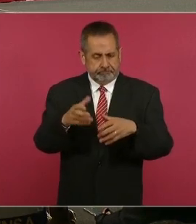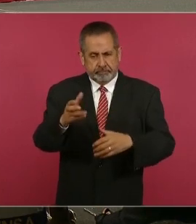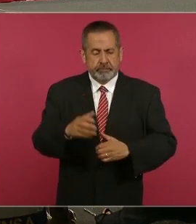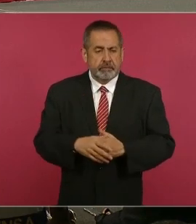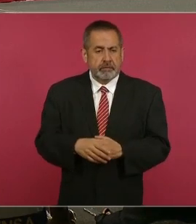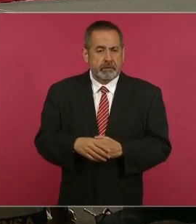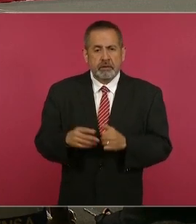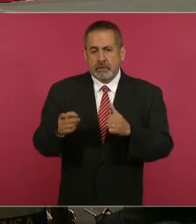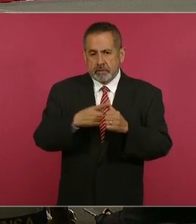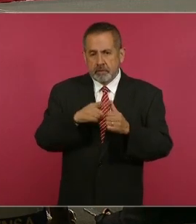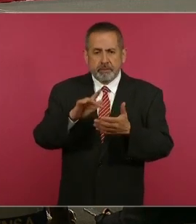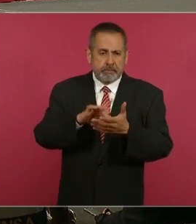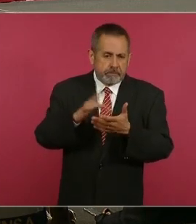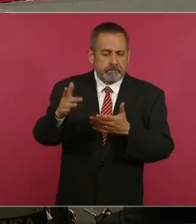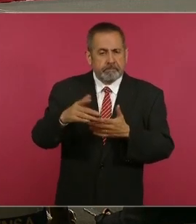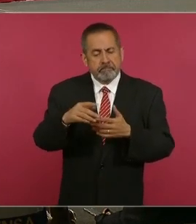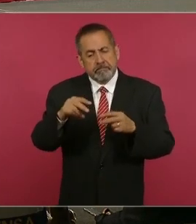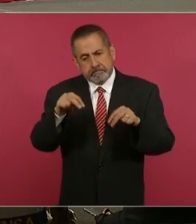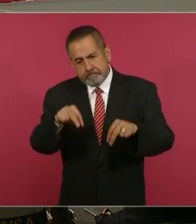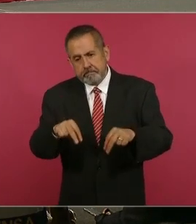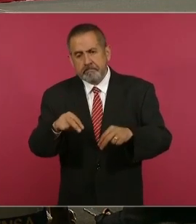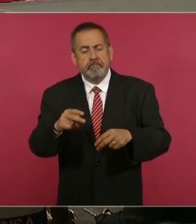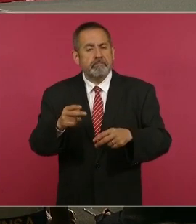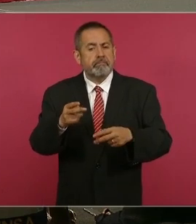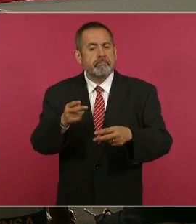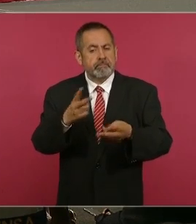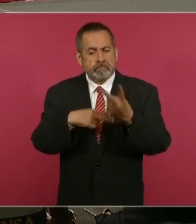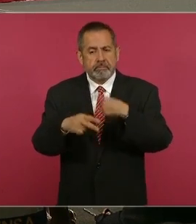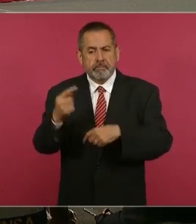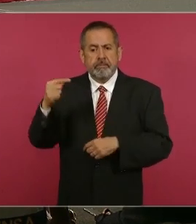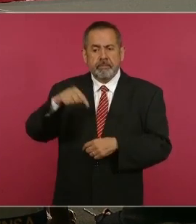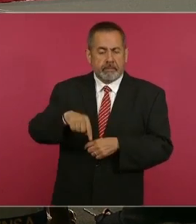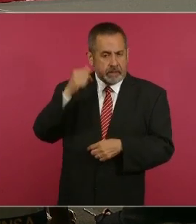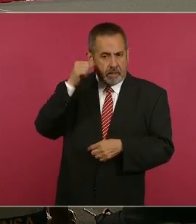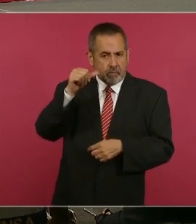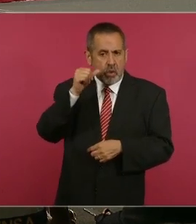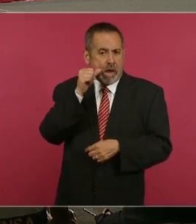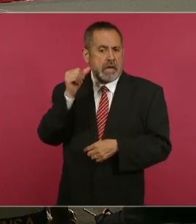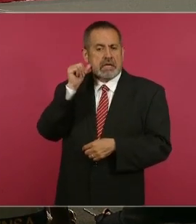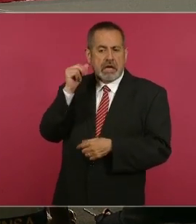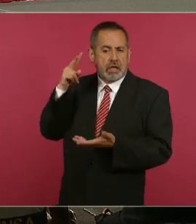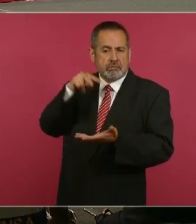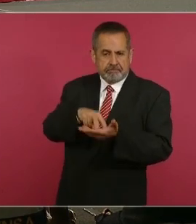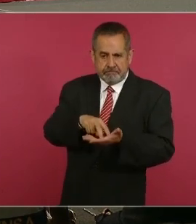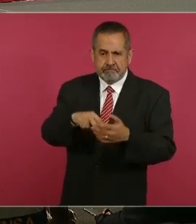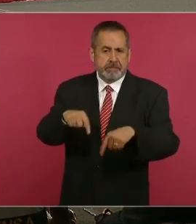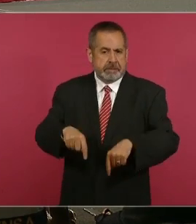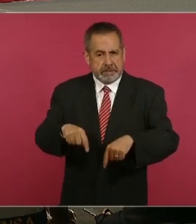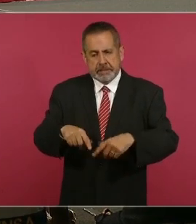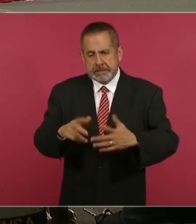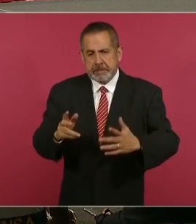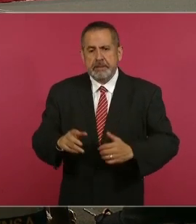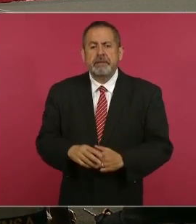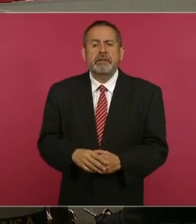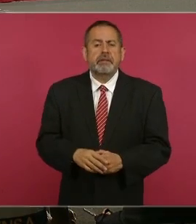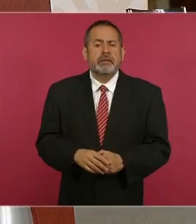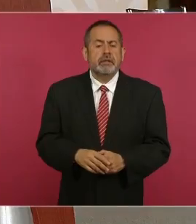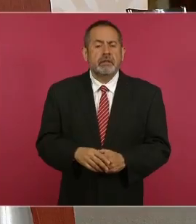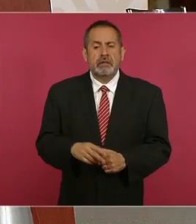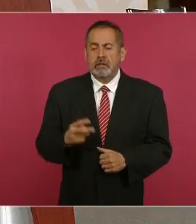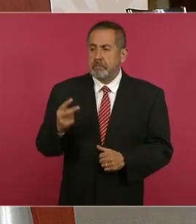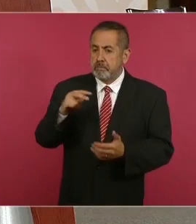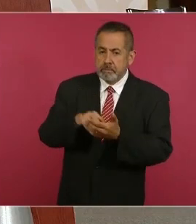pues agradecer su presencia aquí en el puerto de Acapulco el día de ayer, presidente, eso pues nos